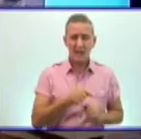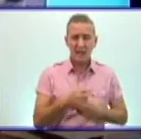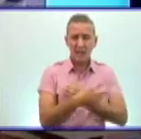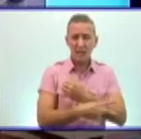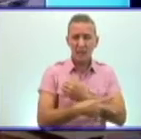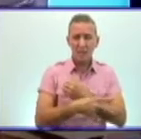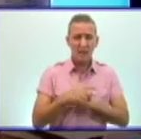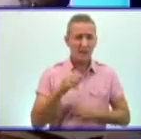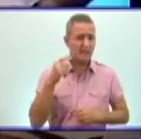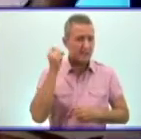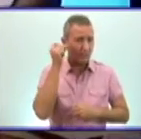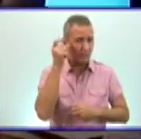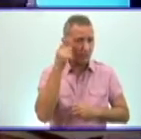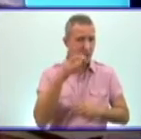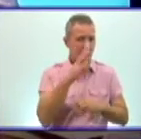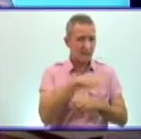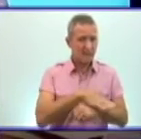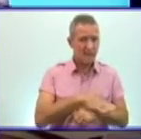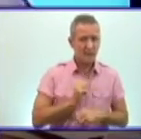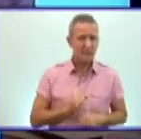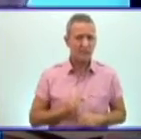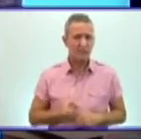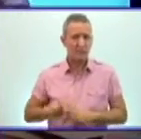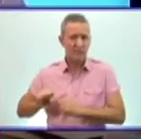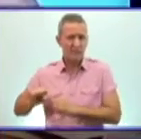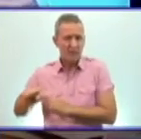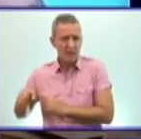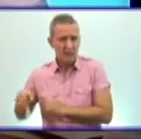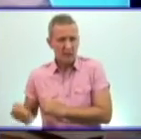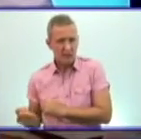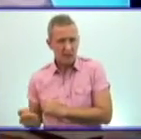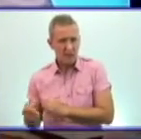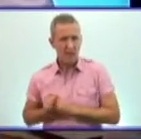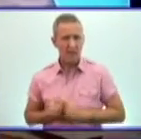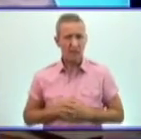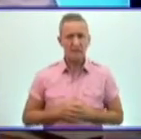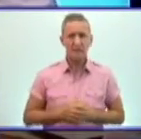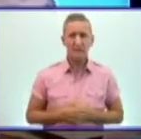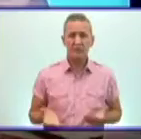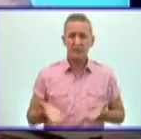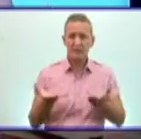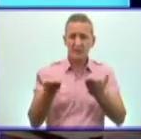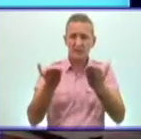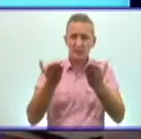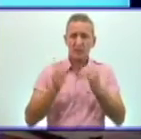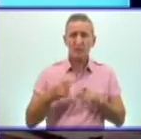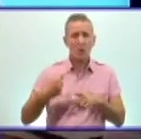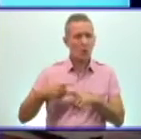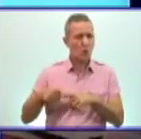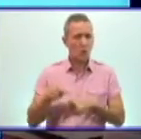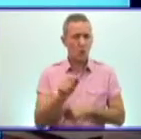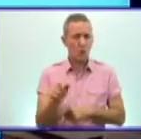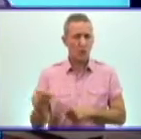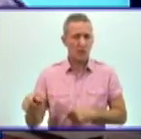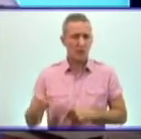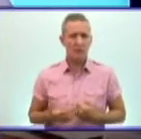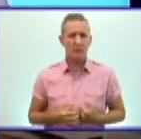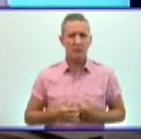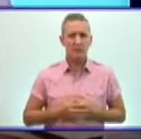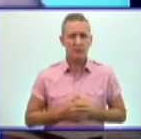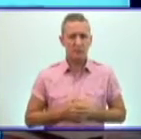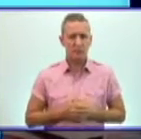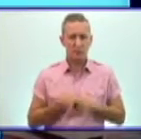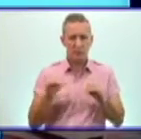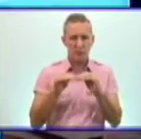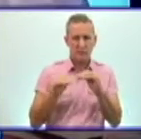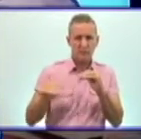relación entre el desarrollo y los que se creen en planos superiores contra aquellos que van naciendo en